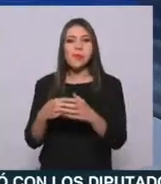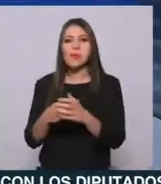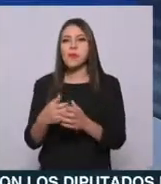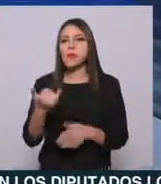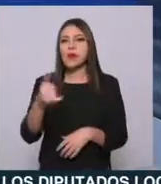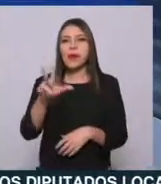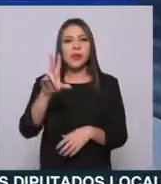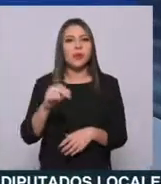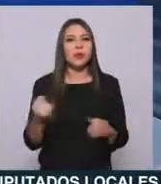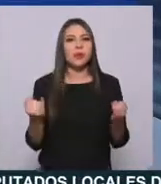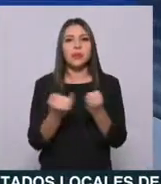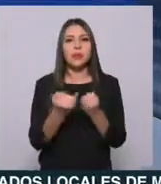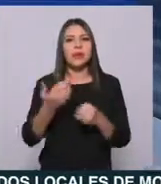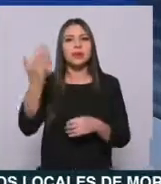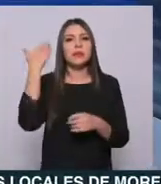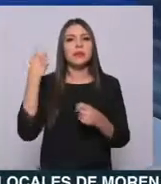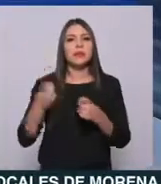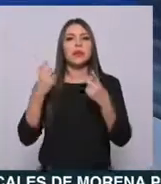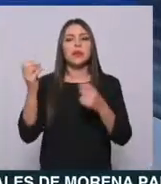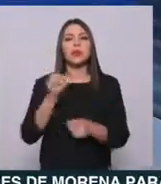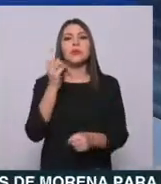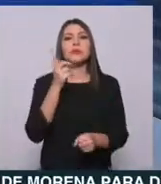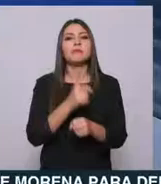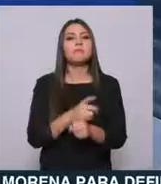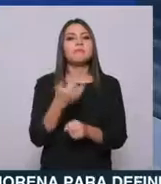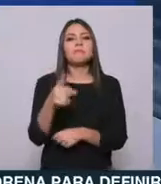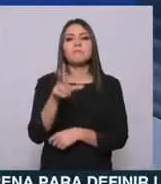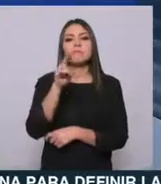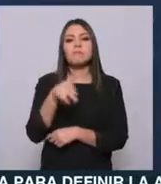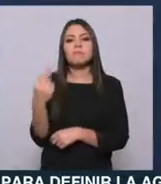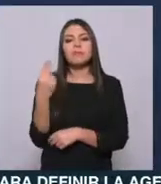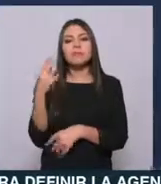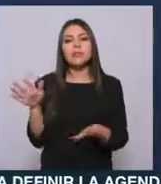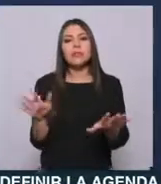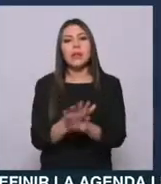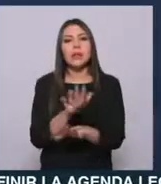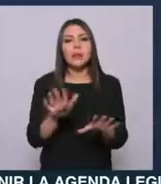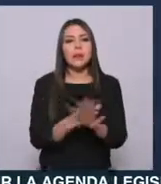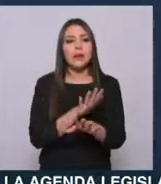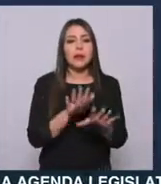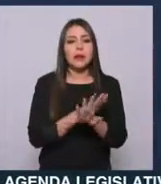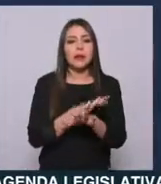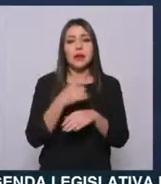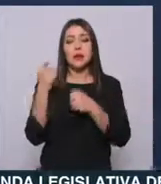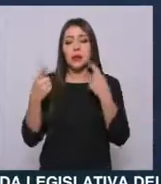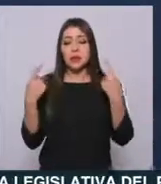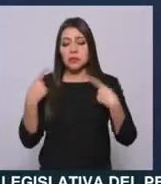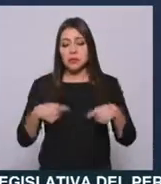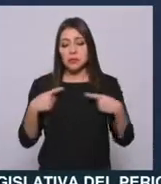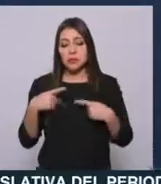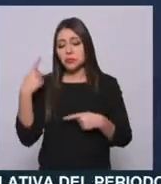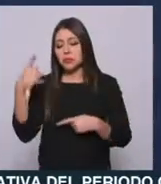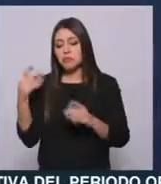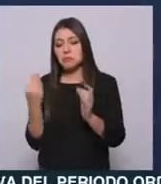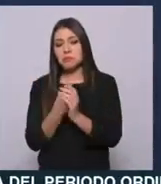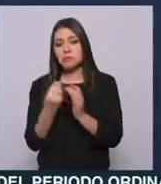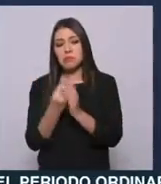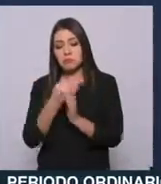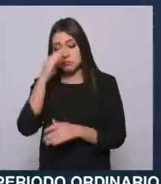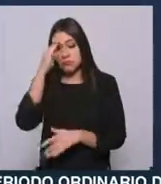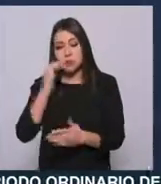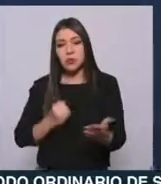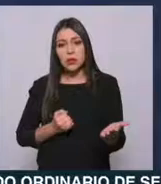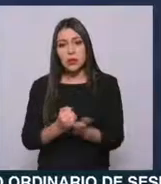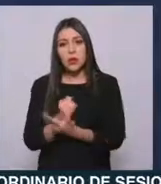no genera como las mismas oportunidades y que tenemos que cambiar. Y en la búsqueda de cambio, algunos toman decisiones personales y algunos tomamos